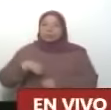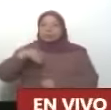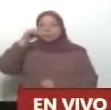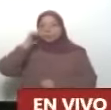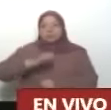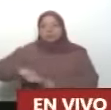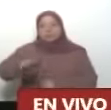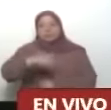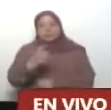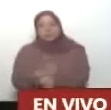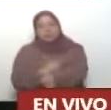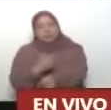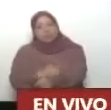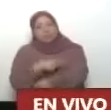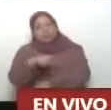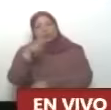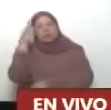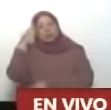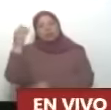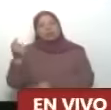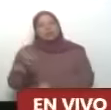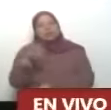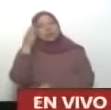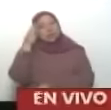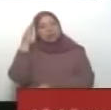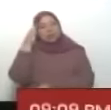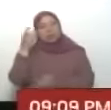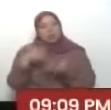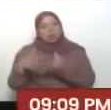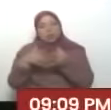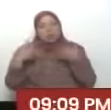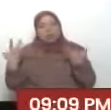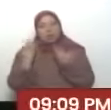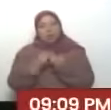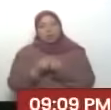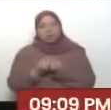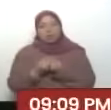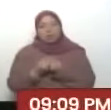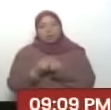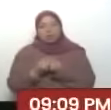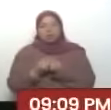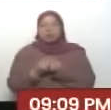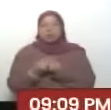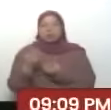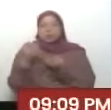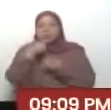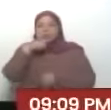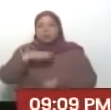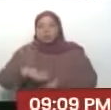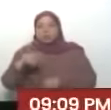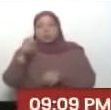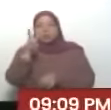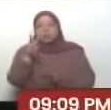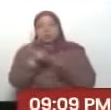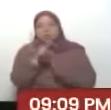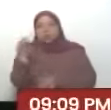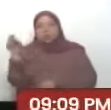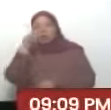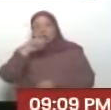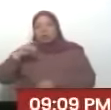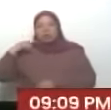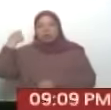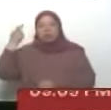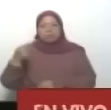pueblos hermanos que, como usted muy bien mencionó, estuvieron acompañando la casualidad histórica de 200 años